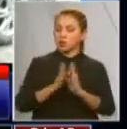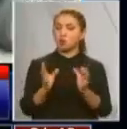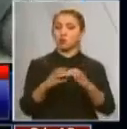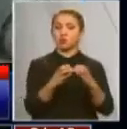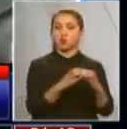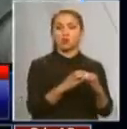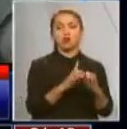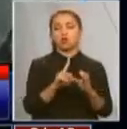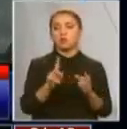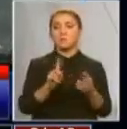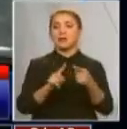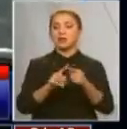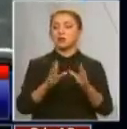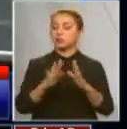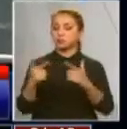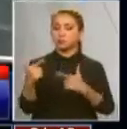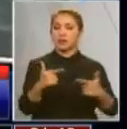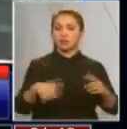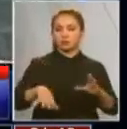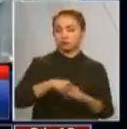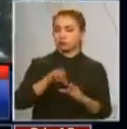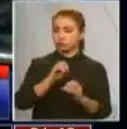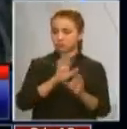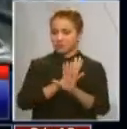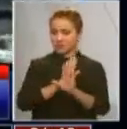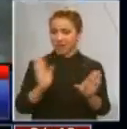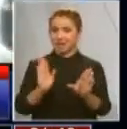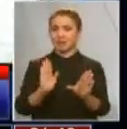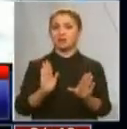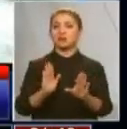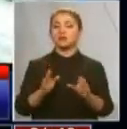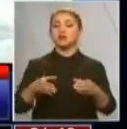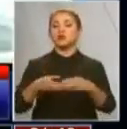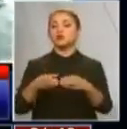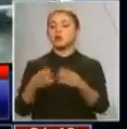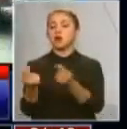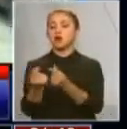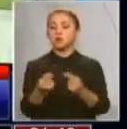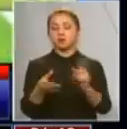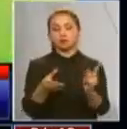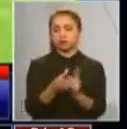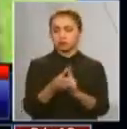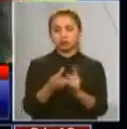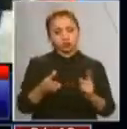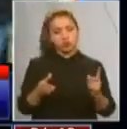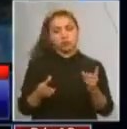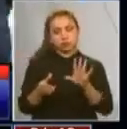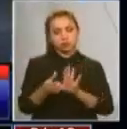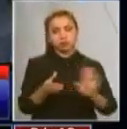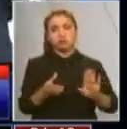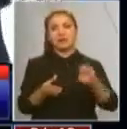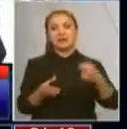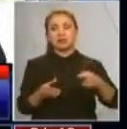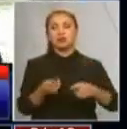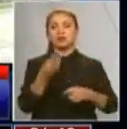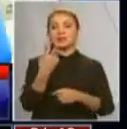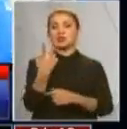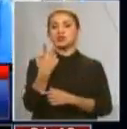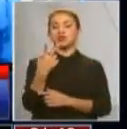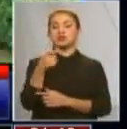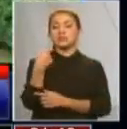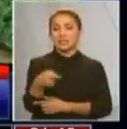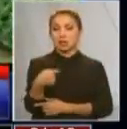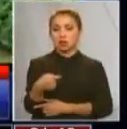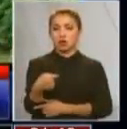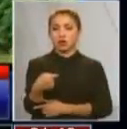no pertenezco a ningún partido político, no pertenezco a ningún grupo económico, soy el único senador de los 38 senadores